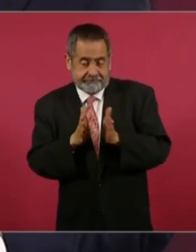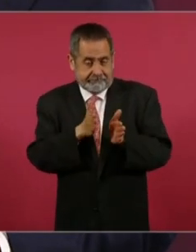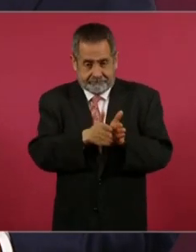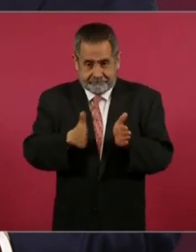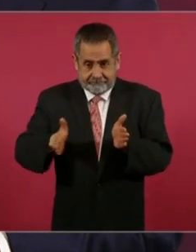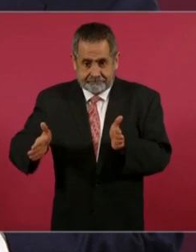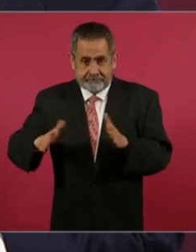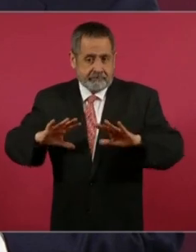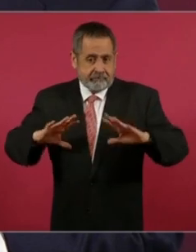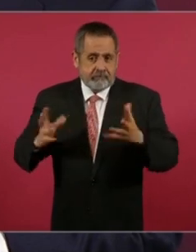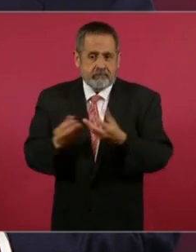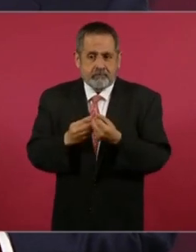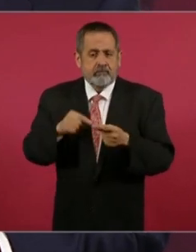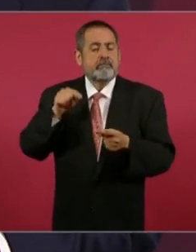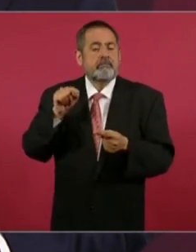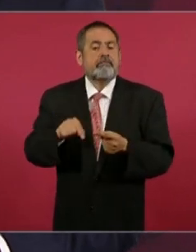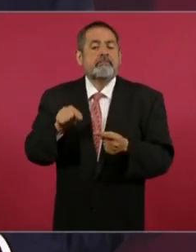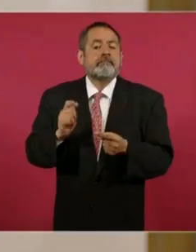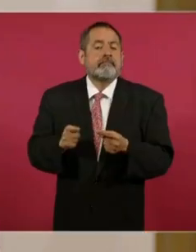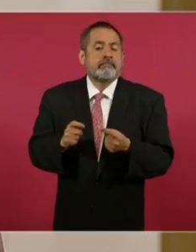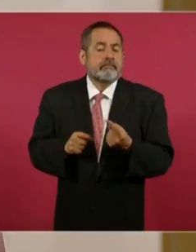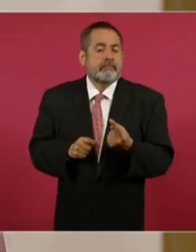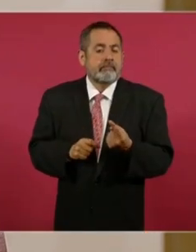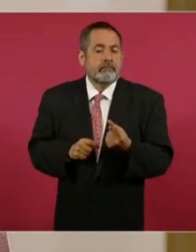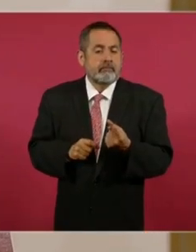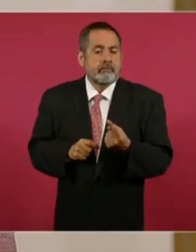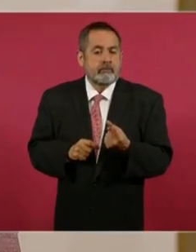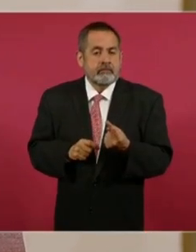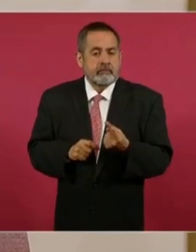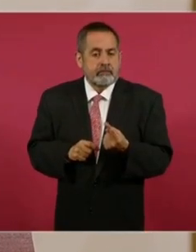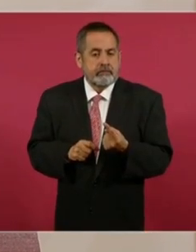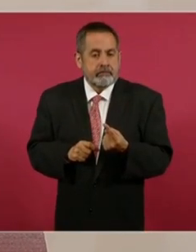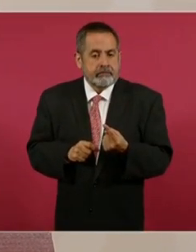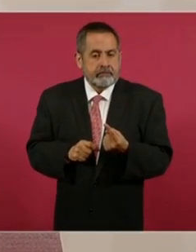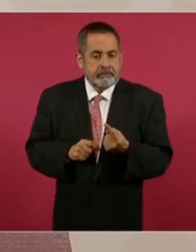ahí hay cosas que sí